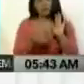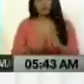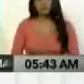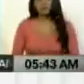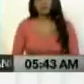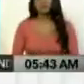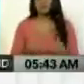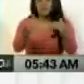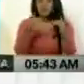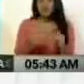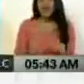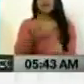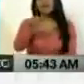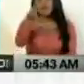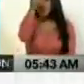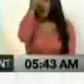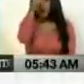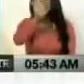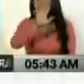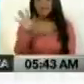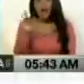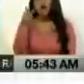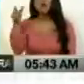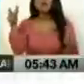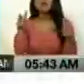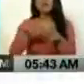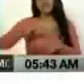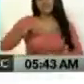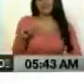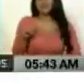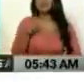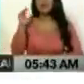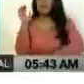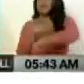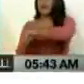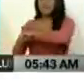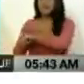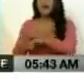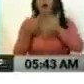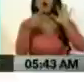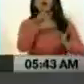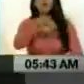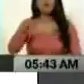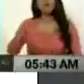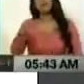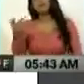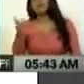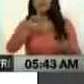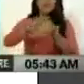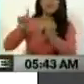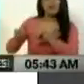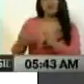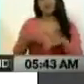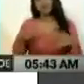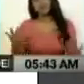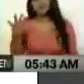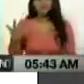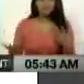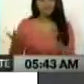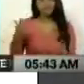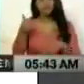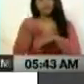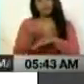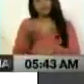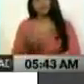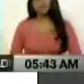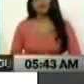el estado Falcón han sido capturados por el CICPC 8 personas por diferentes motivos. En destacados que nos presenta